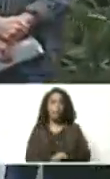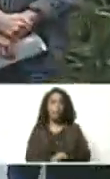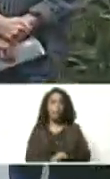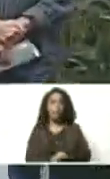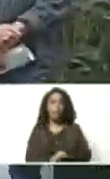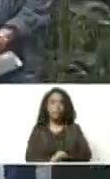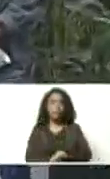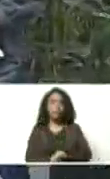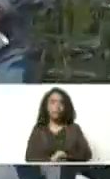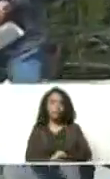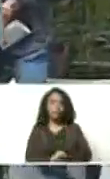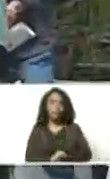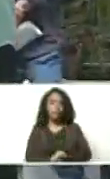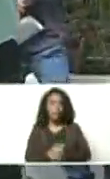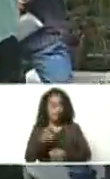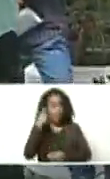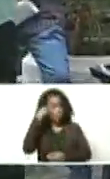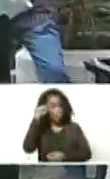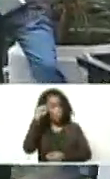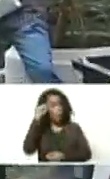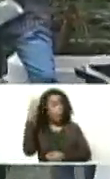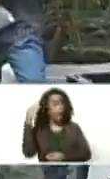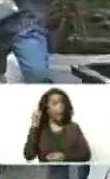parece? Bueno, presidente. ¿Te acuerdas, verdad, Ricardo?